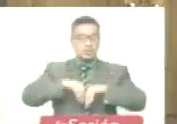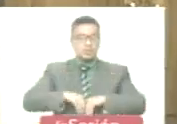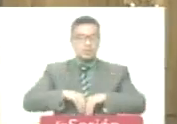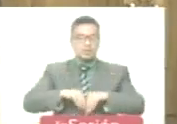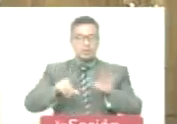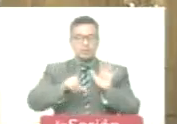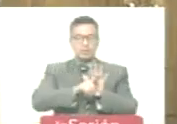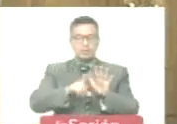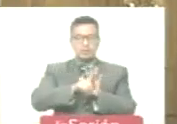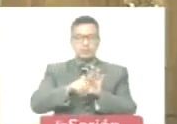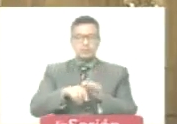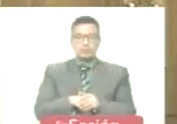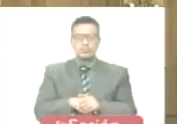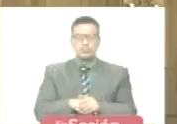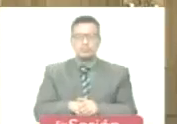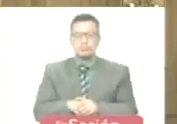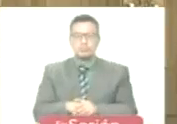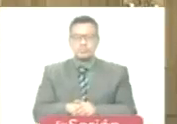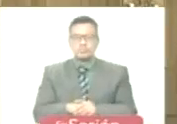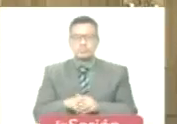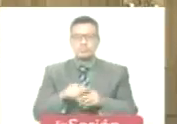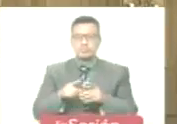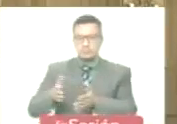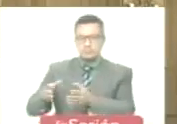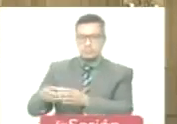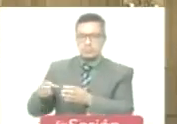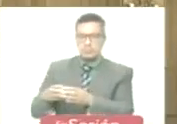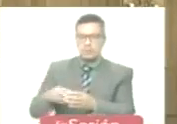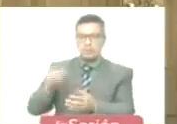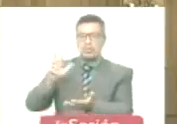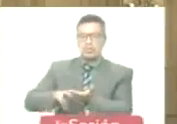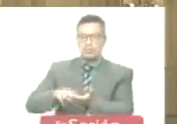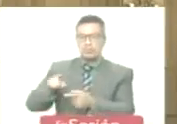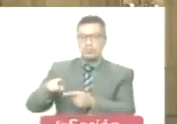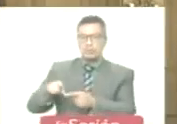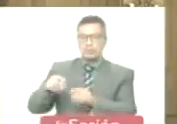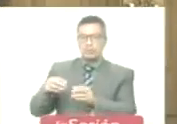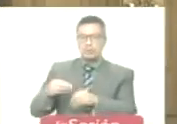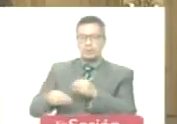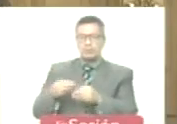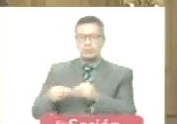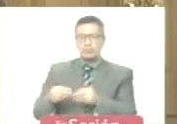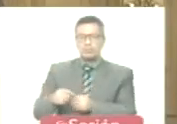legislativo. Por un lado, confirma la posición